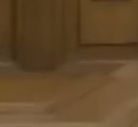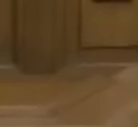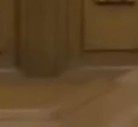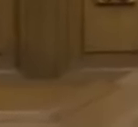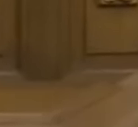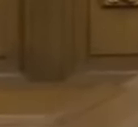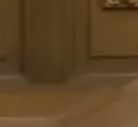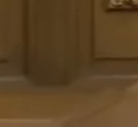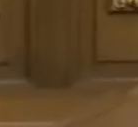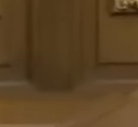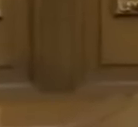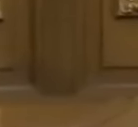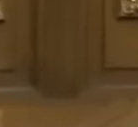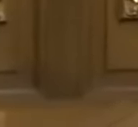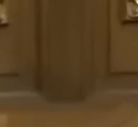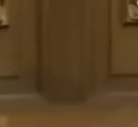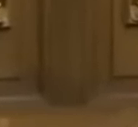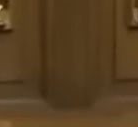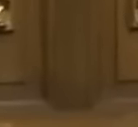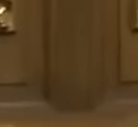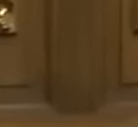segunda vicepresidenta,